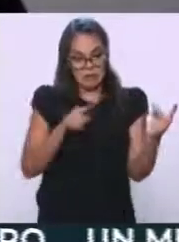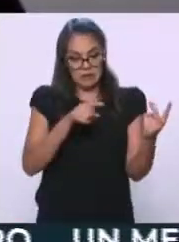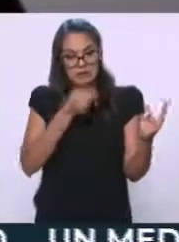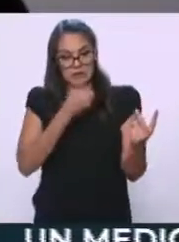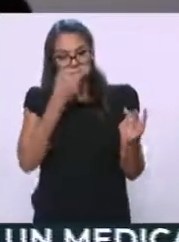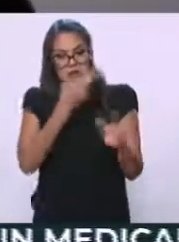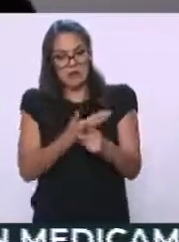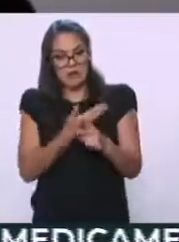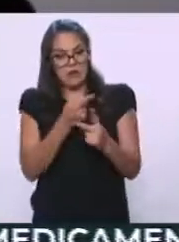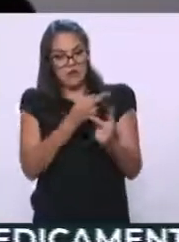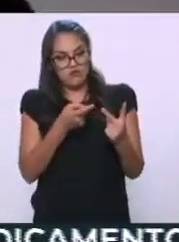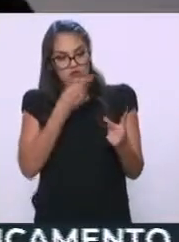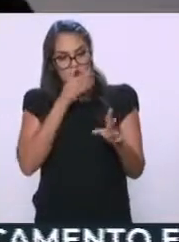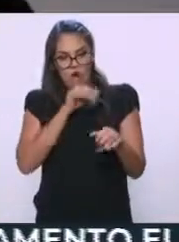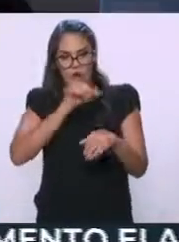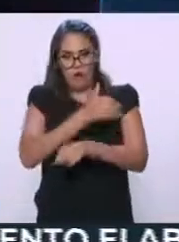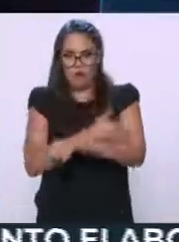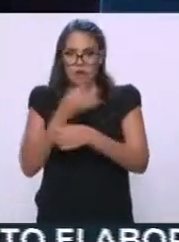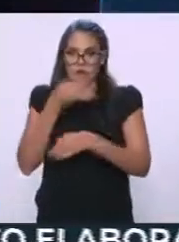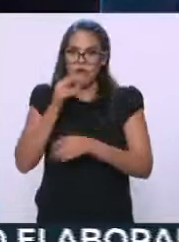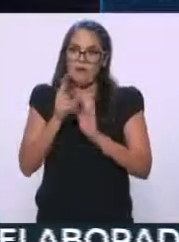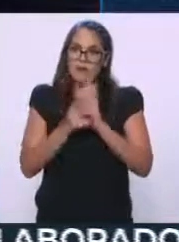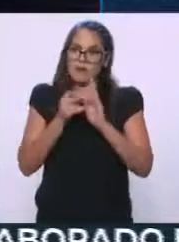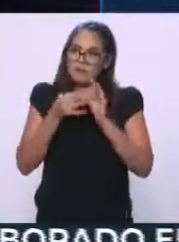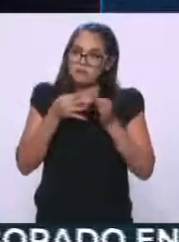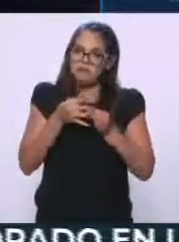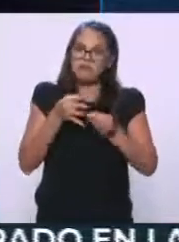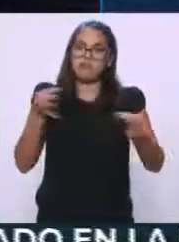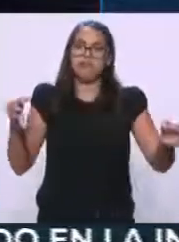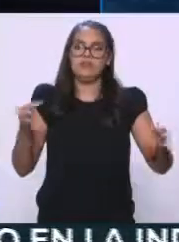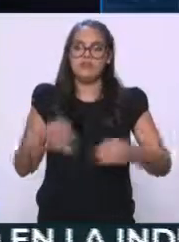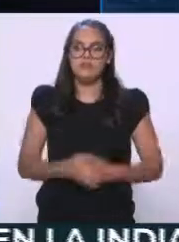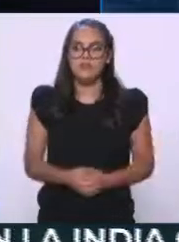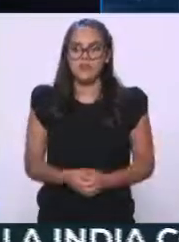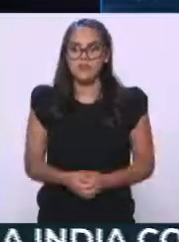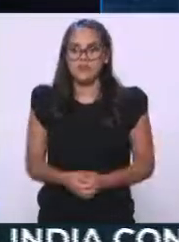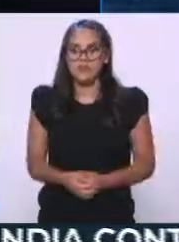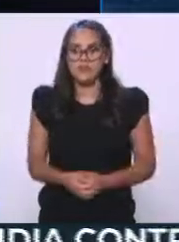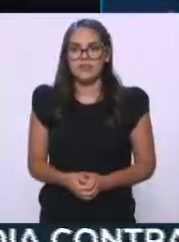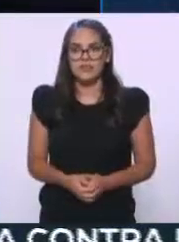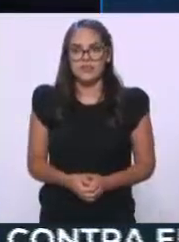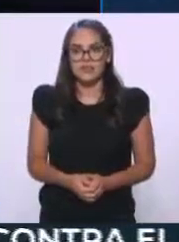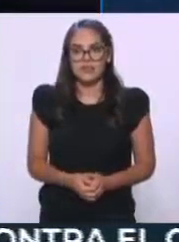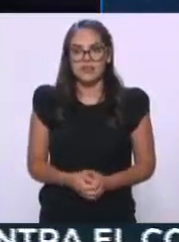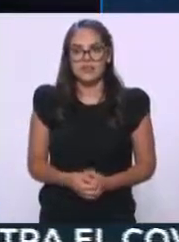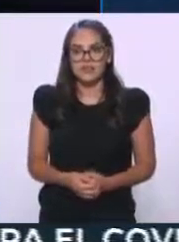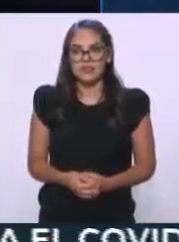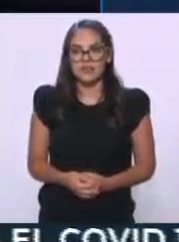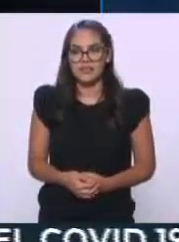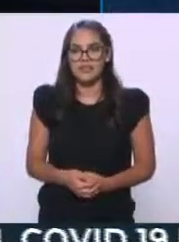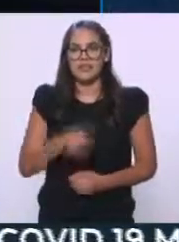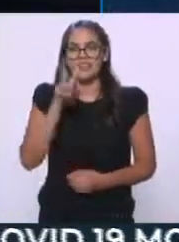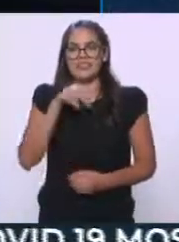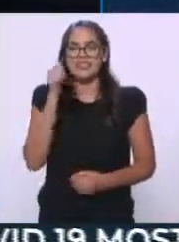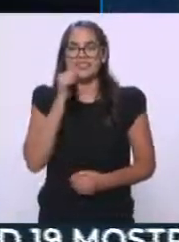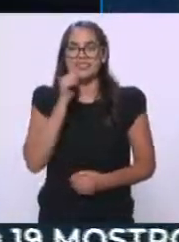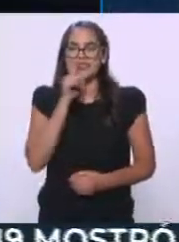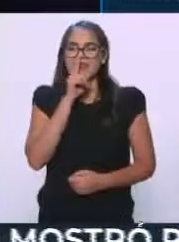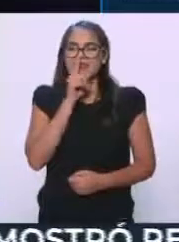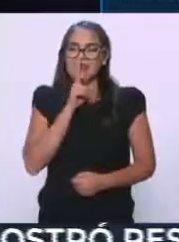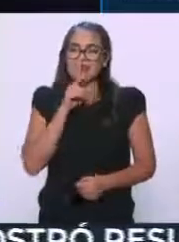para explicarlo. No, o sea, la mentira no... ¿Cómo es? ¿No mancha pero tizna? No mancha se queda ahí. Pero